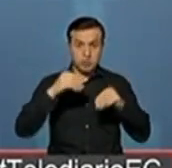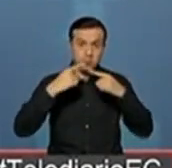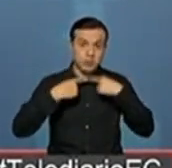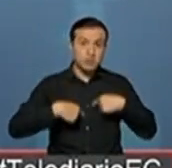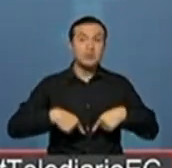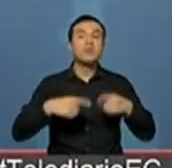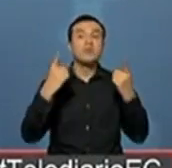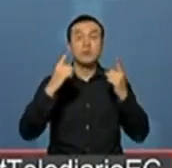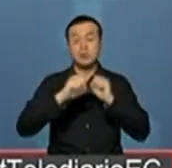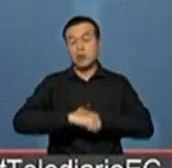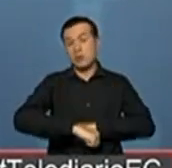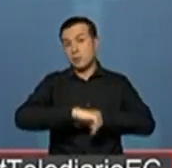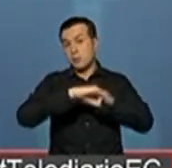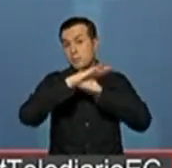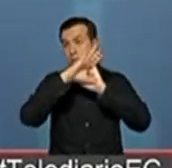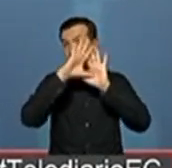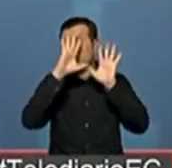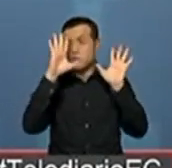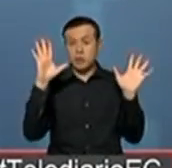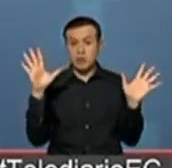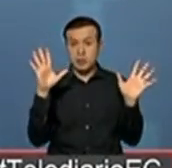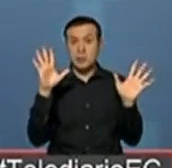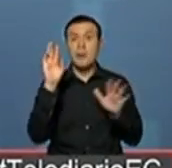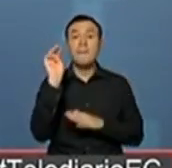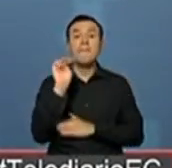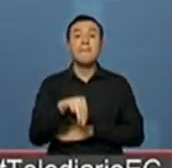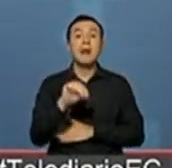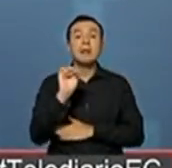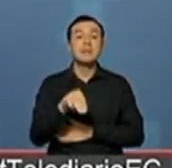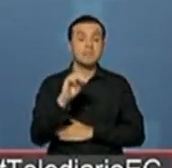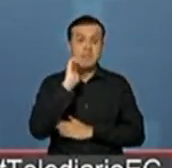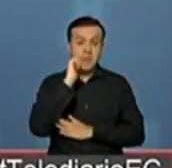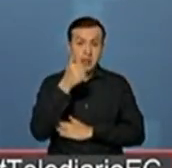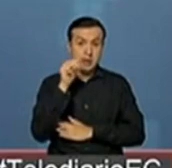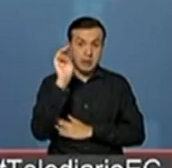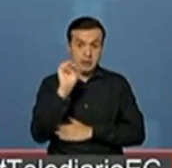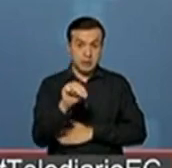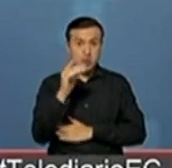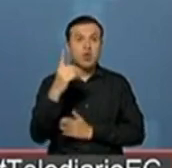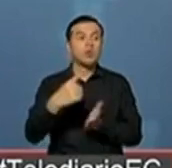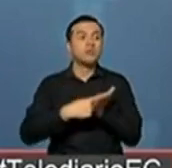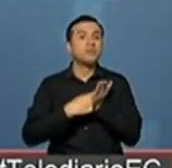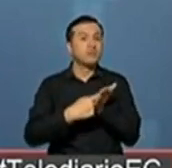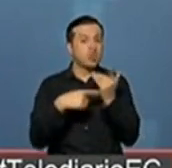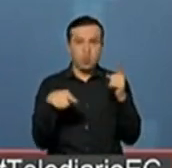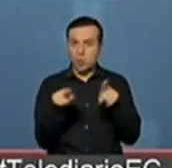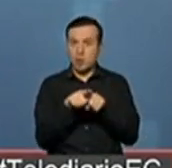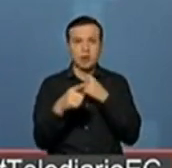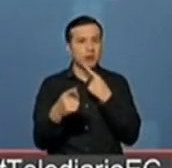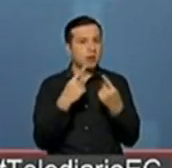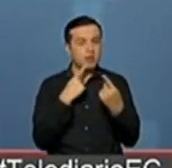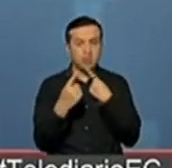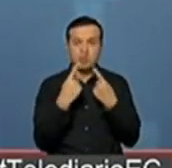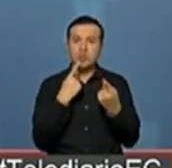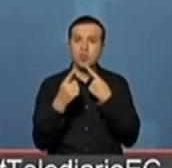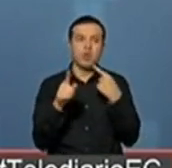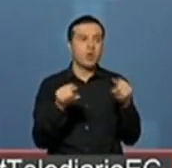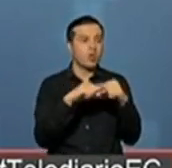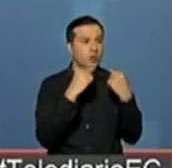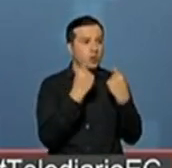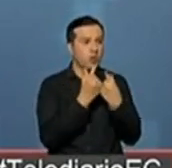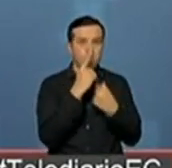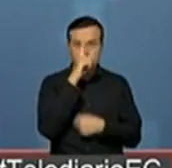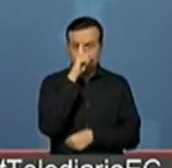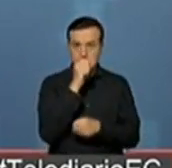también a la madrugada que el día martes, el día de mañana, habrá una reunión similar, un diálogo similar con el sector de